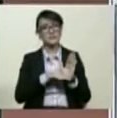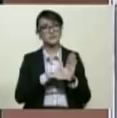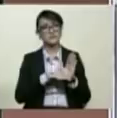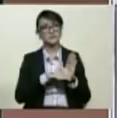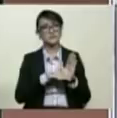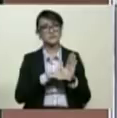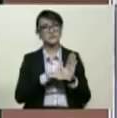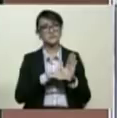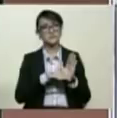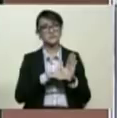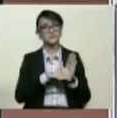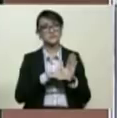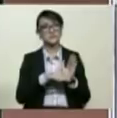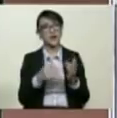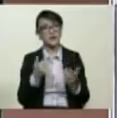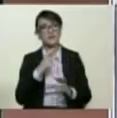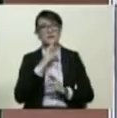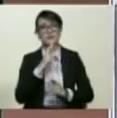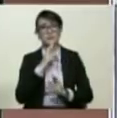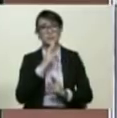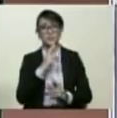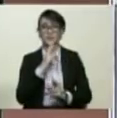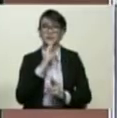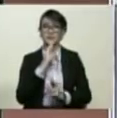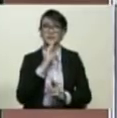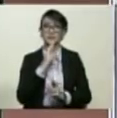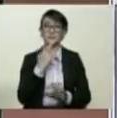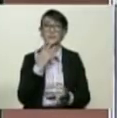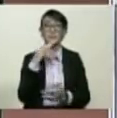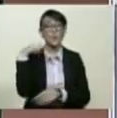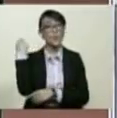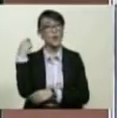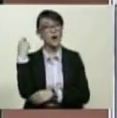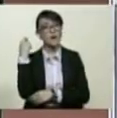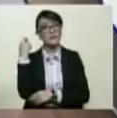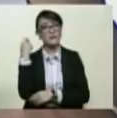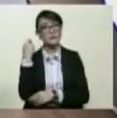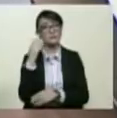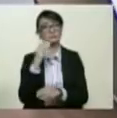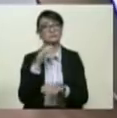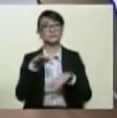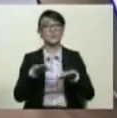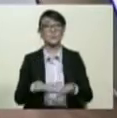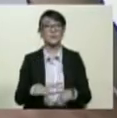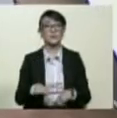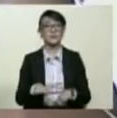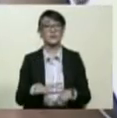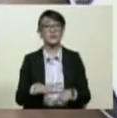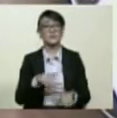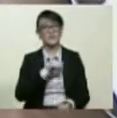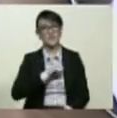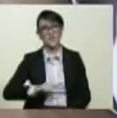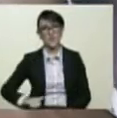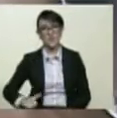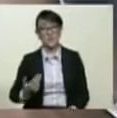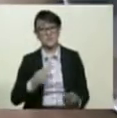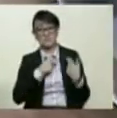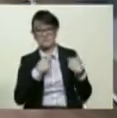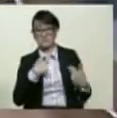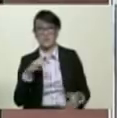y hemos tenido muchas respuestas de este tipo. Miren, Guárico, pauta suspendida, es muy flojo. Eso ya no es responsabilidad